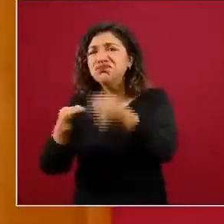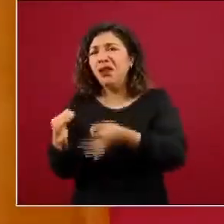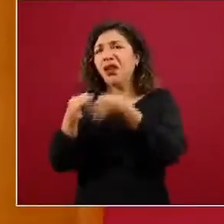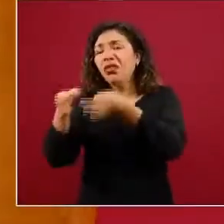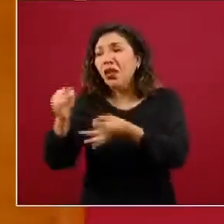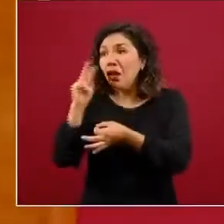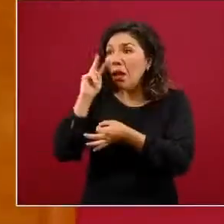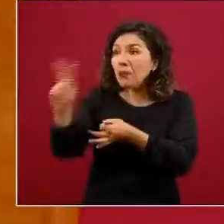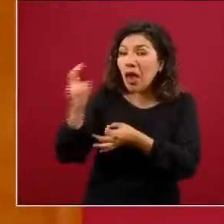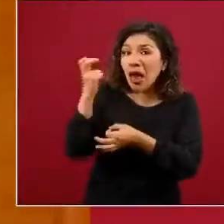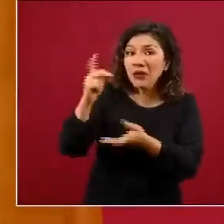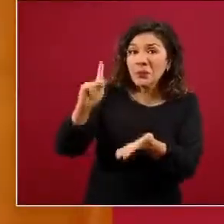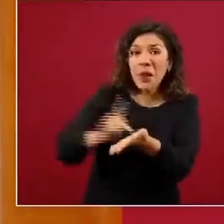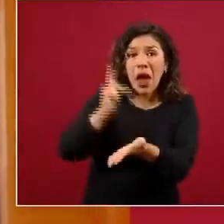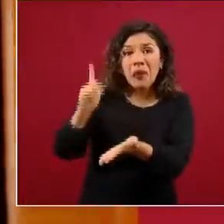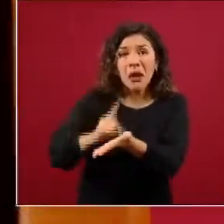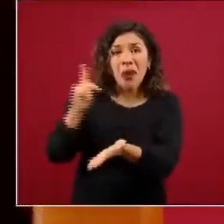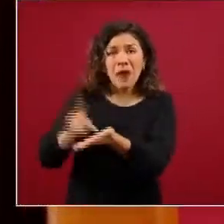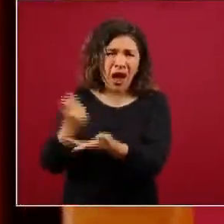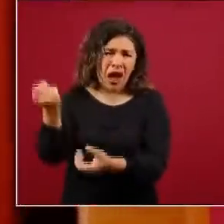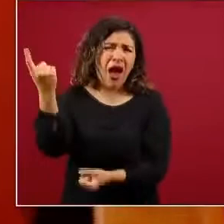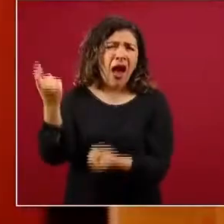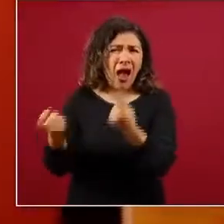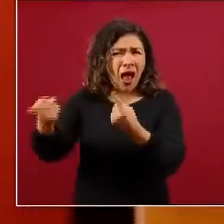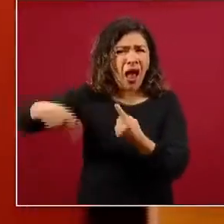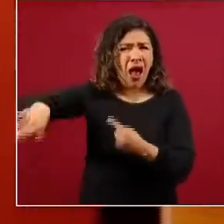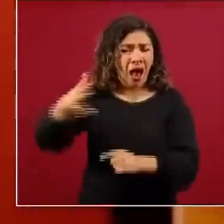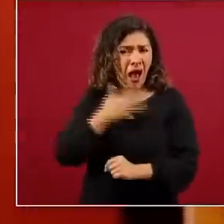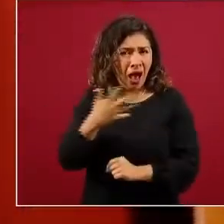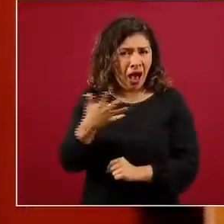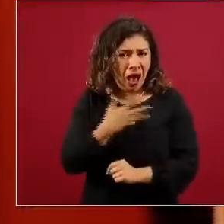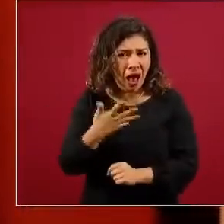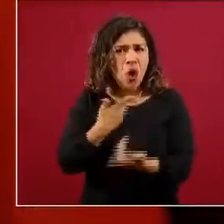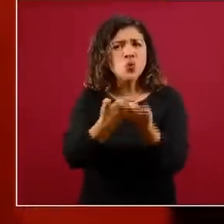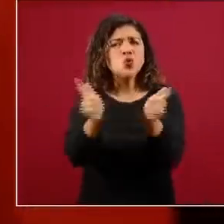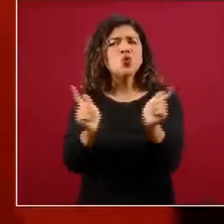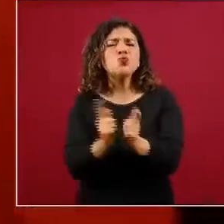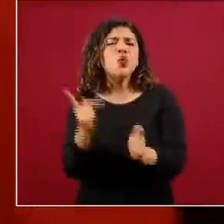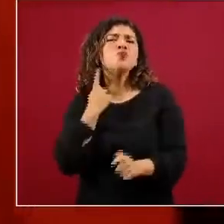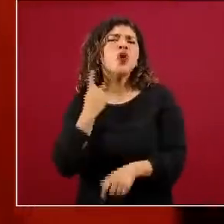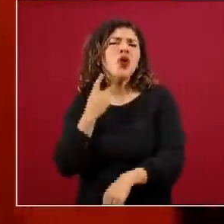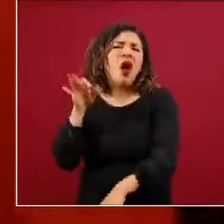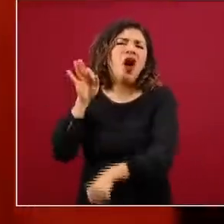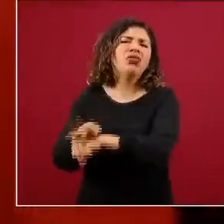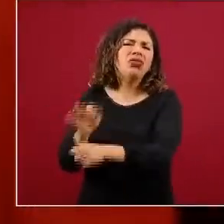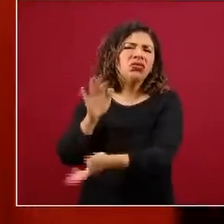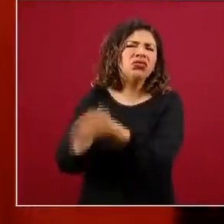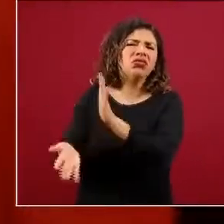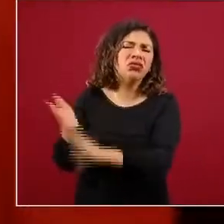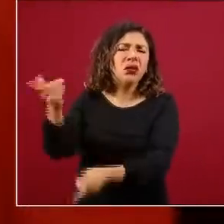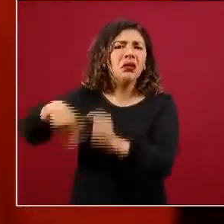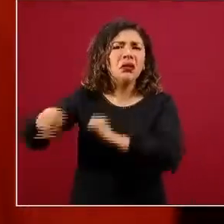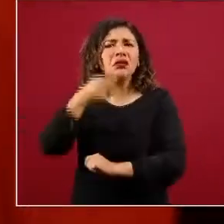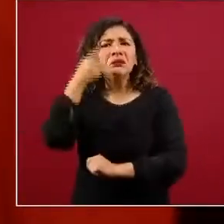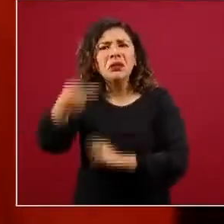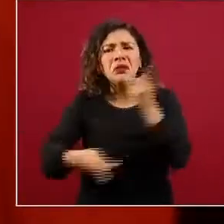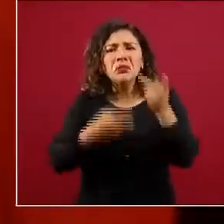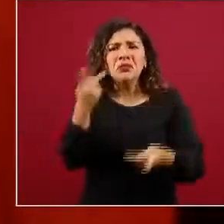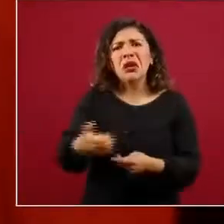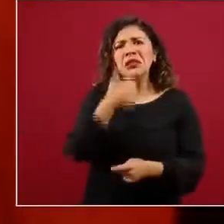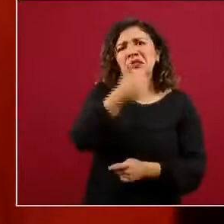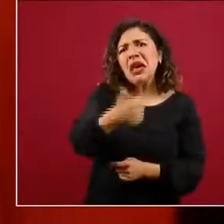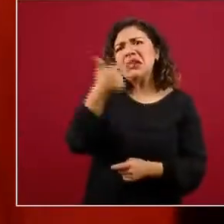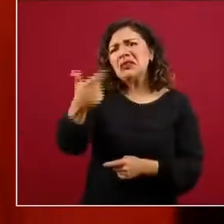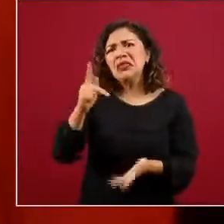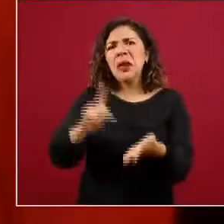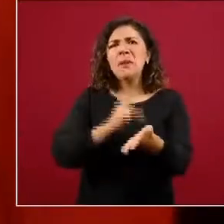discursos repetidos de la infodemia, de ciertos medios de información o ciertos grupos políticos y sociales que han insistido en 6 o 7